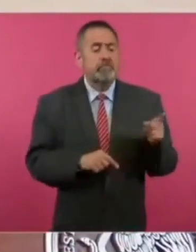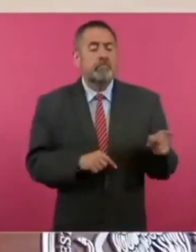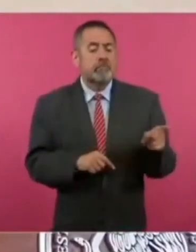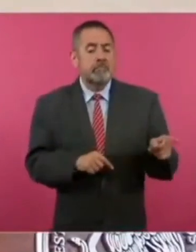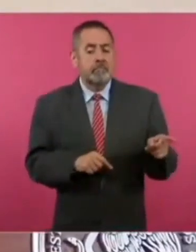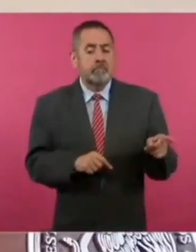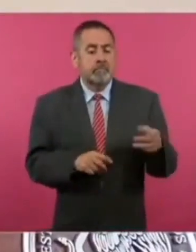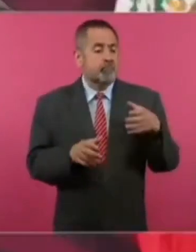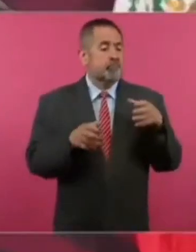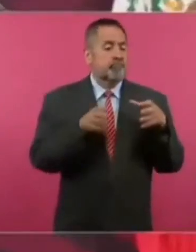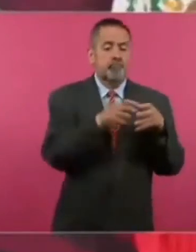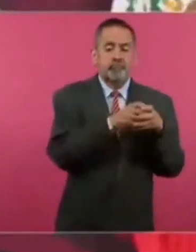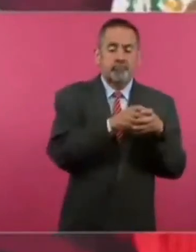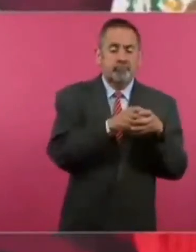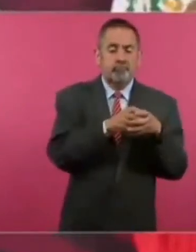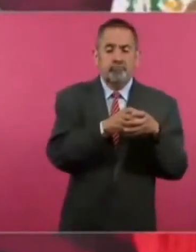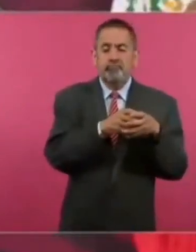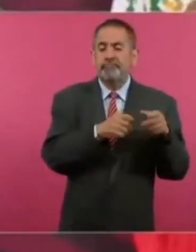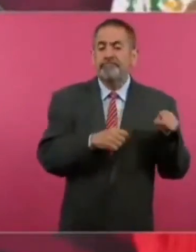las corporaciones